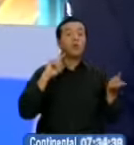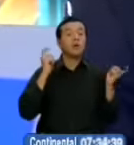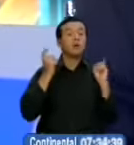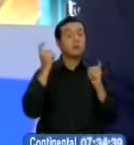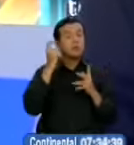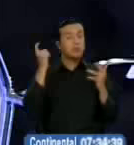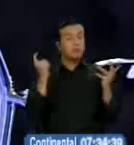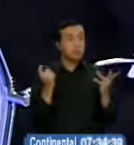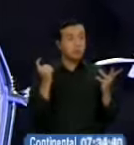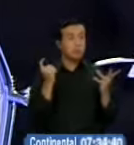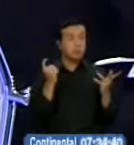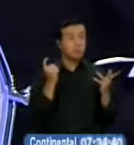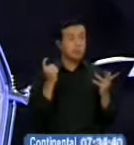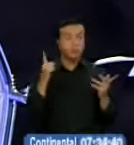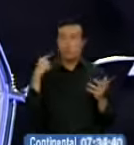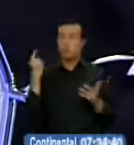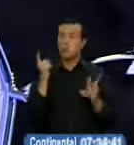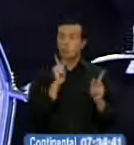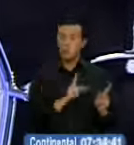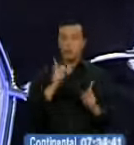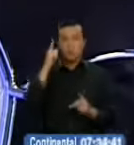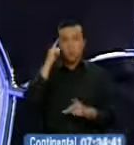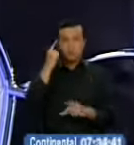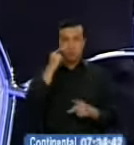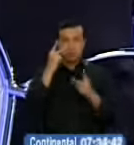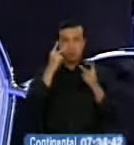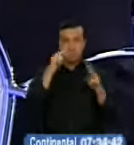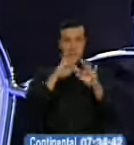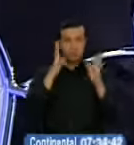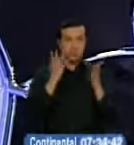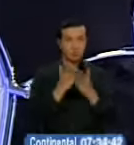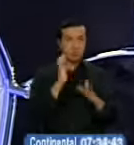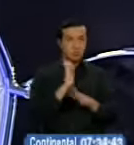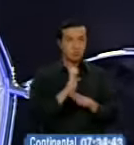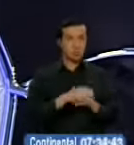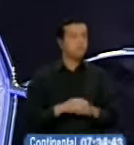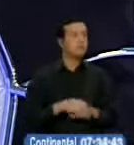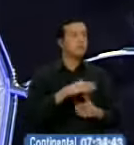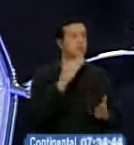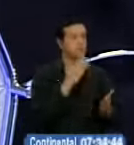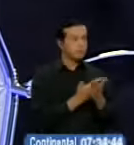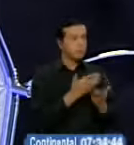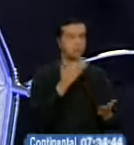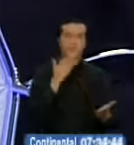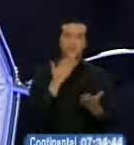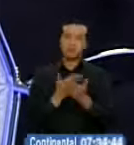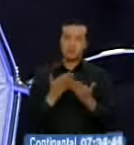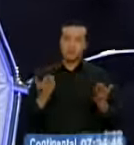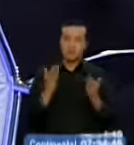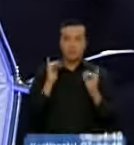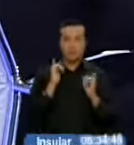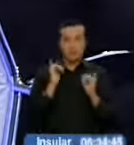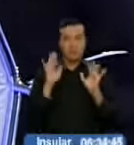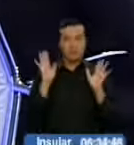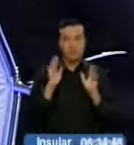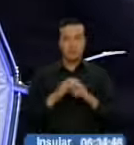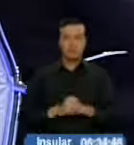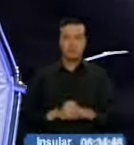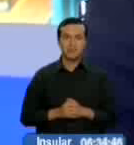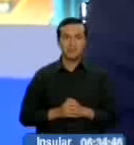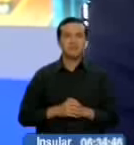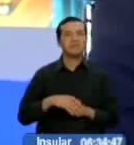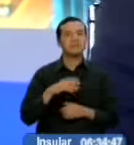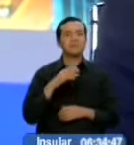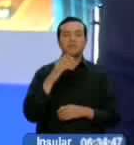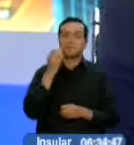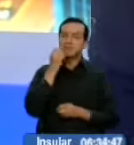cosas. Es decir, solo un asunto, nosotros tenemos un plan de gobierno y una visión global del país. Gracias, César, gracias. Individualmente, no, sino esto fue Pensamiento Crítico,